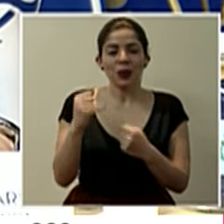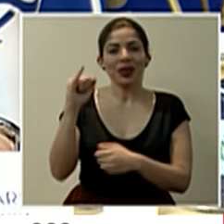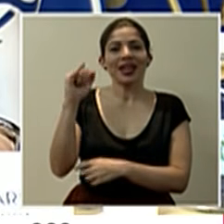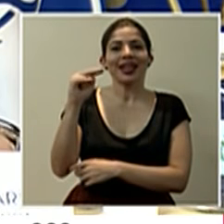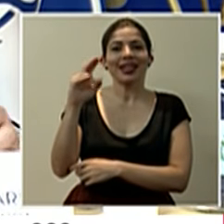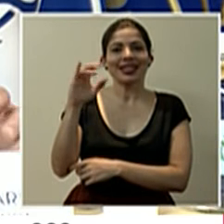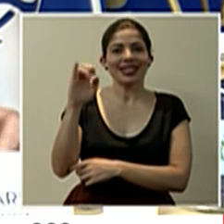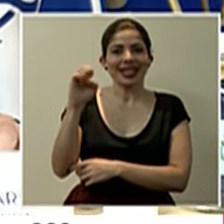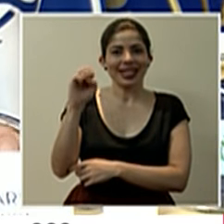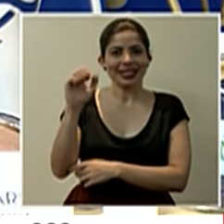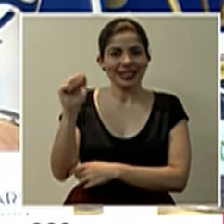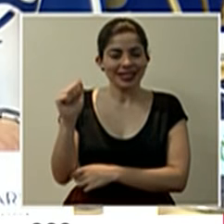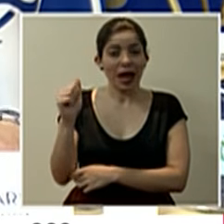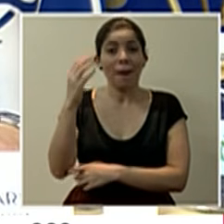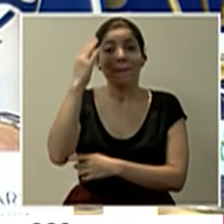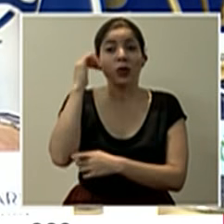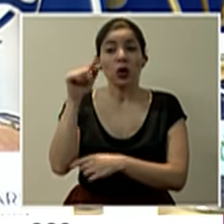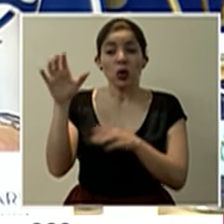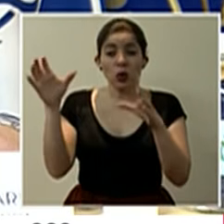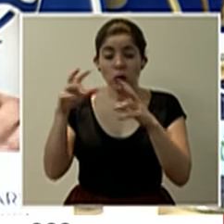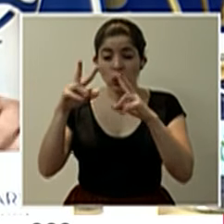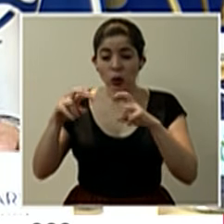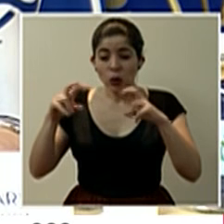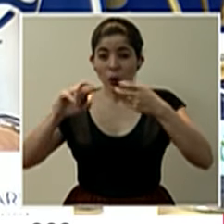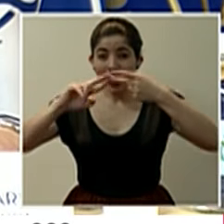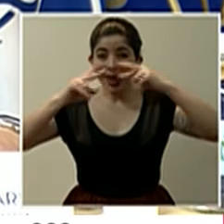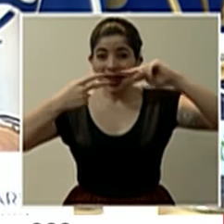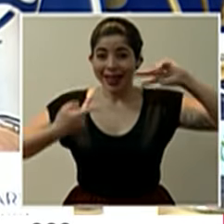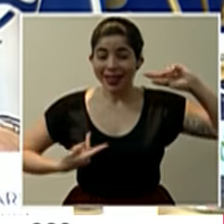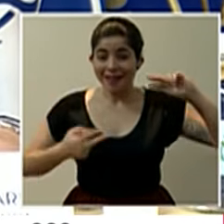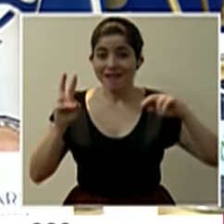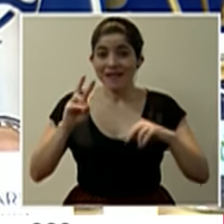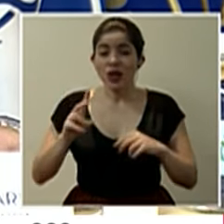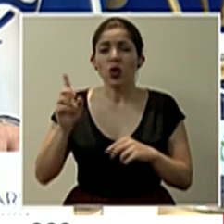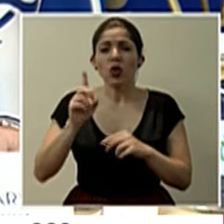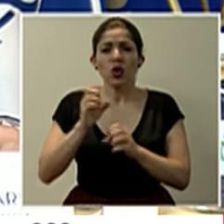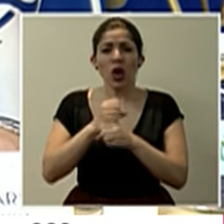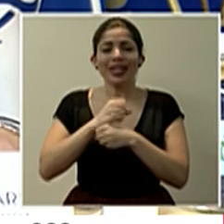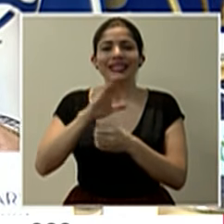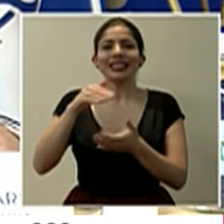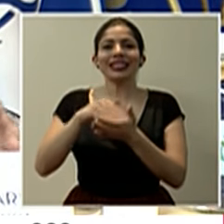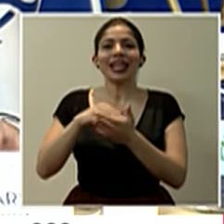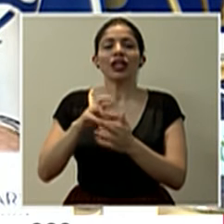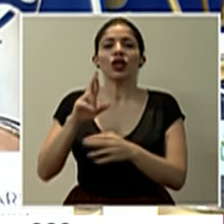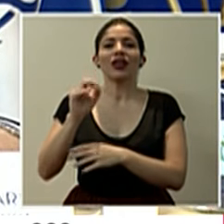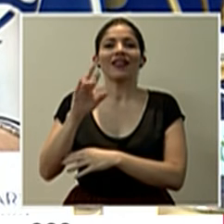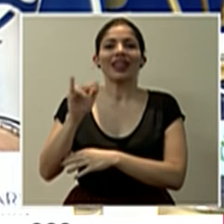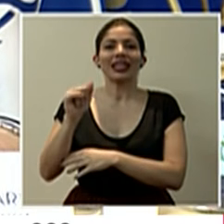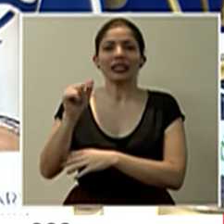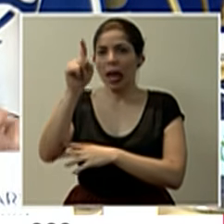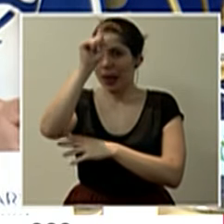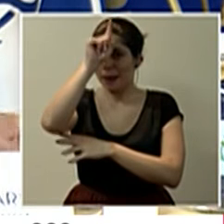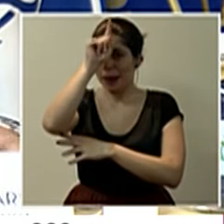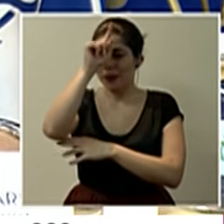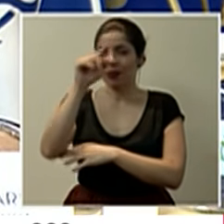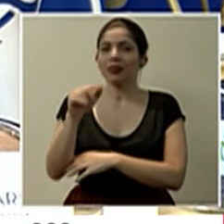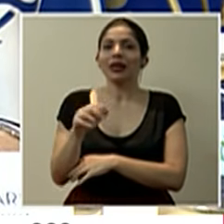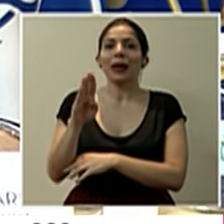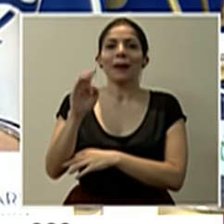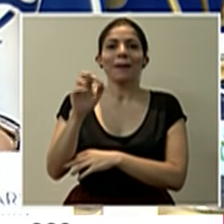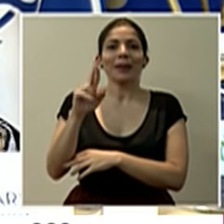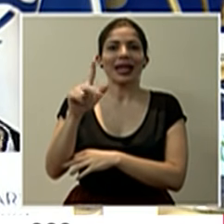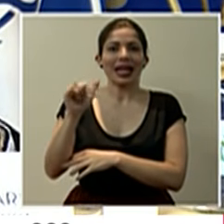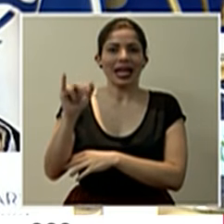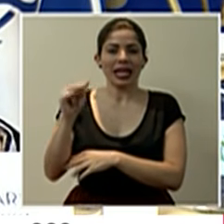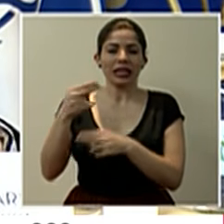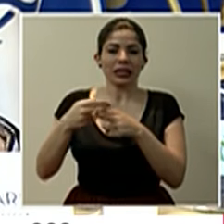Esta caracterización genética se está haciendo en el Centro de Referencia Alemán Charité de Berlín y que más o menos